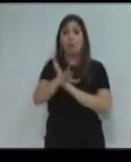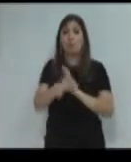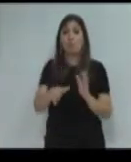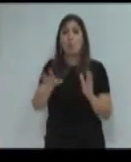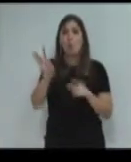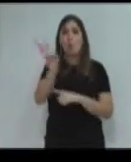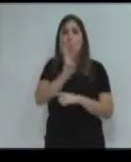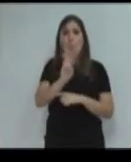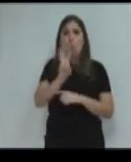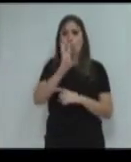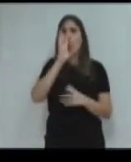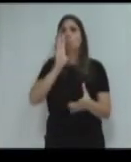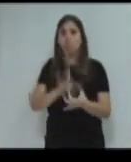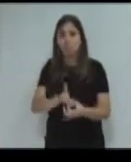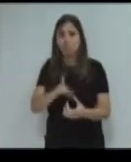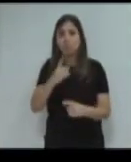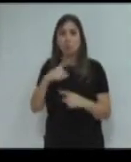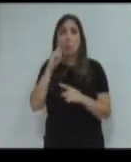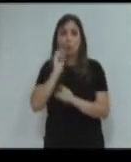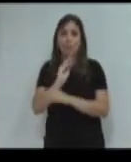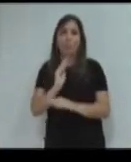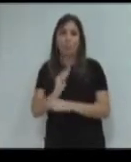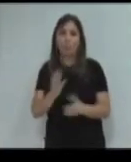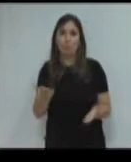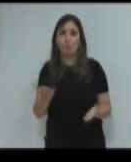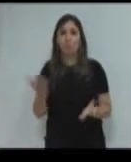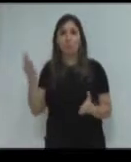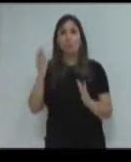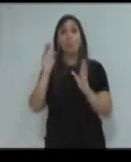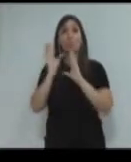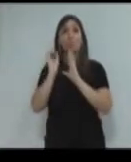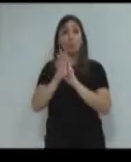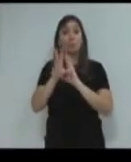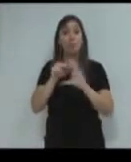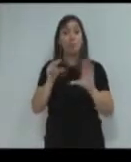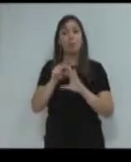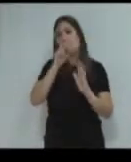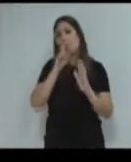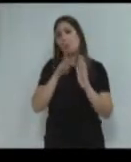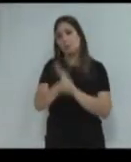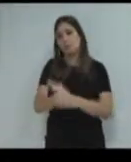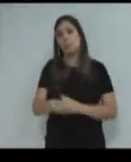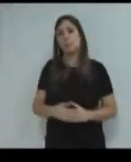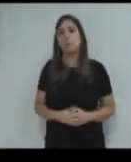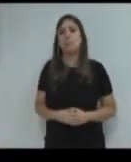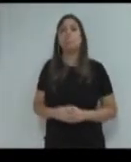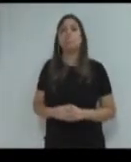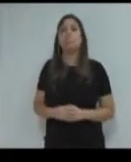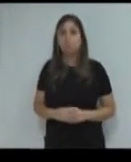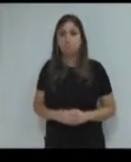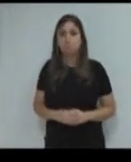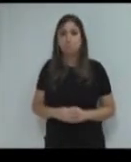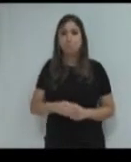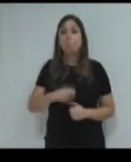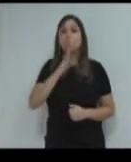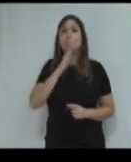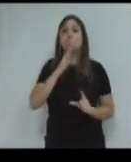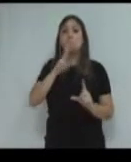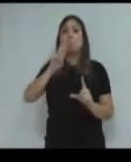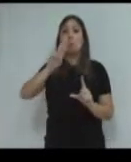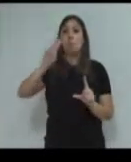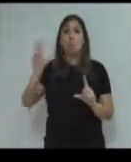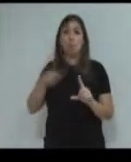vas a Word, o insertar lo un que vídeo sea. ahora mismo. Claro. Cuidar que sea accesible efectivamente, esa Ujú. parte, ¿no? Sí. En el tema de PowerPoint que